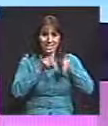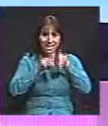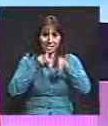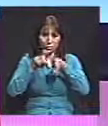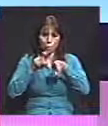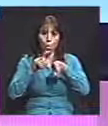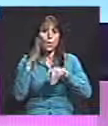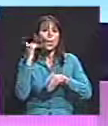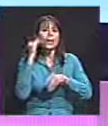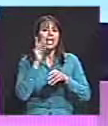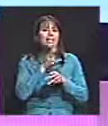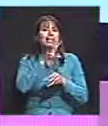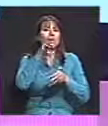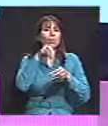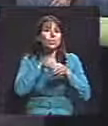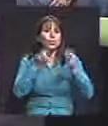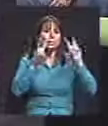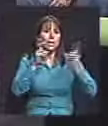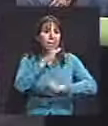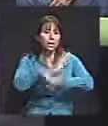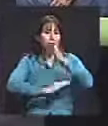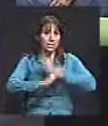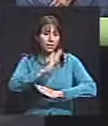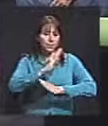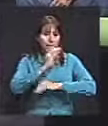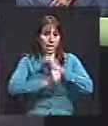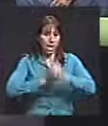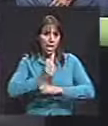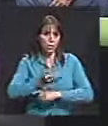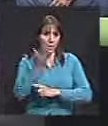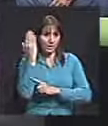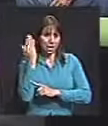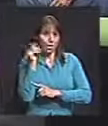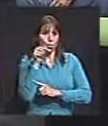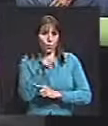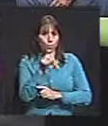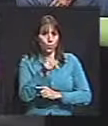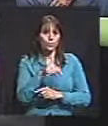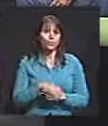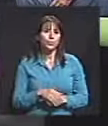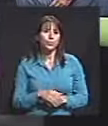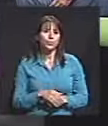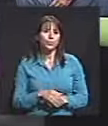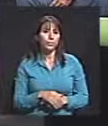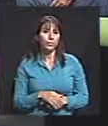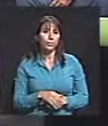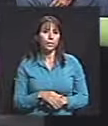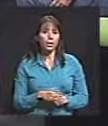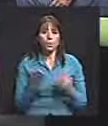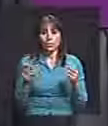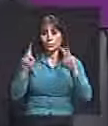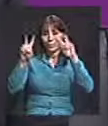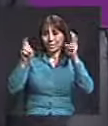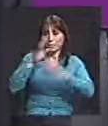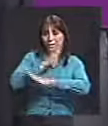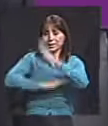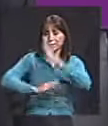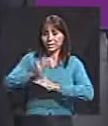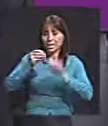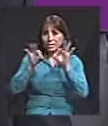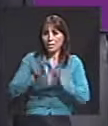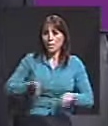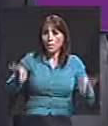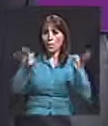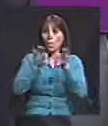se incluyó el tema de discapacidad en el año pasado en esta investigación? Bueno, el tema de discapacidad es